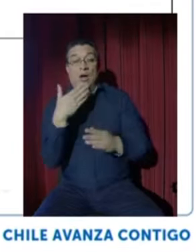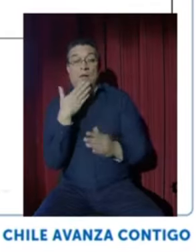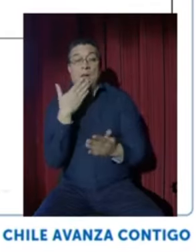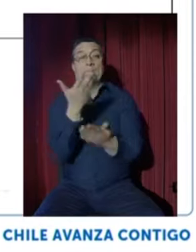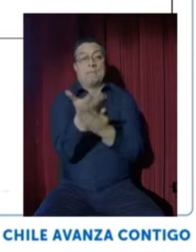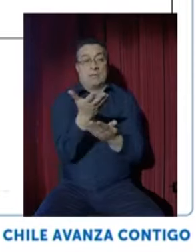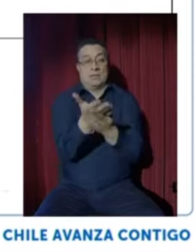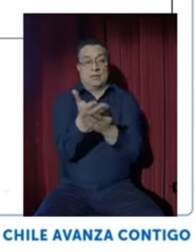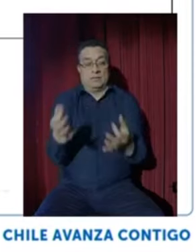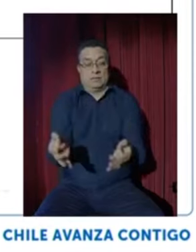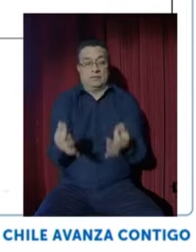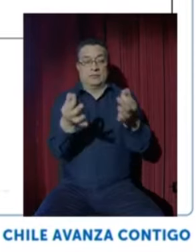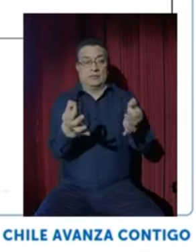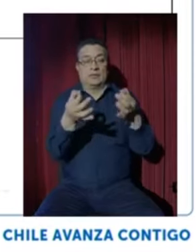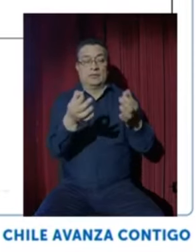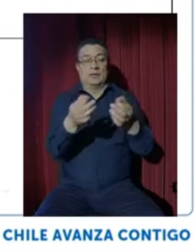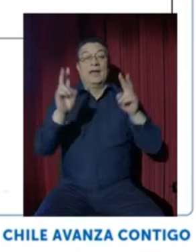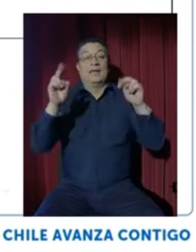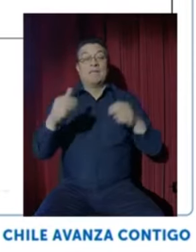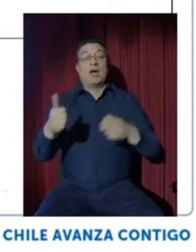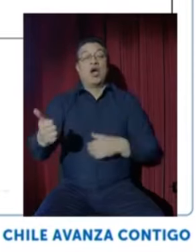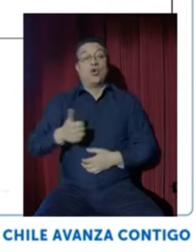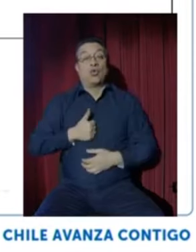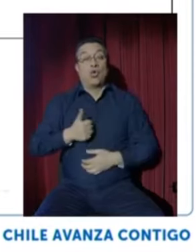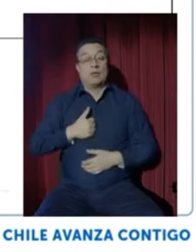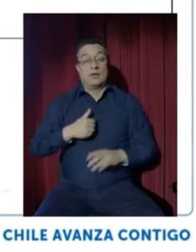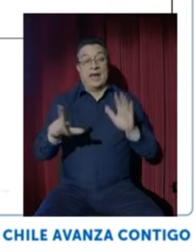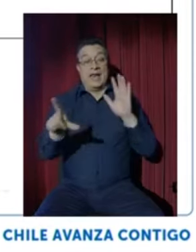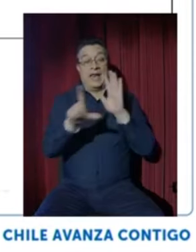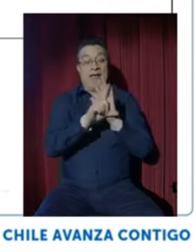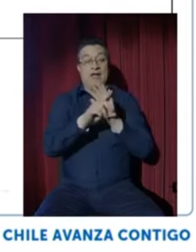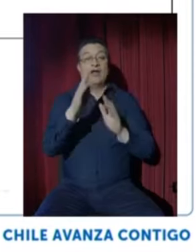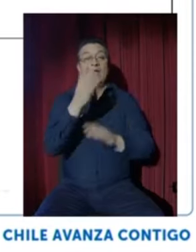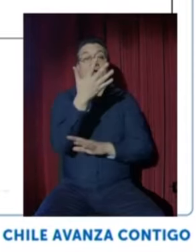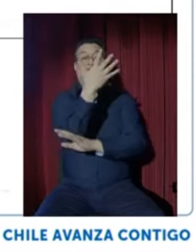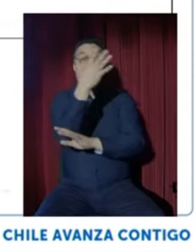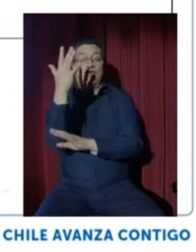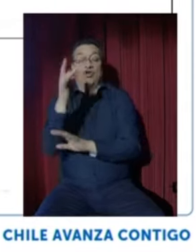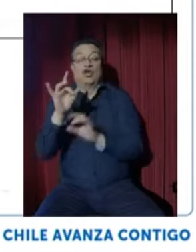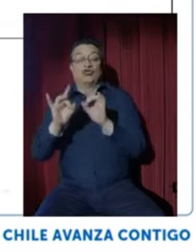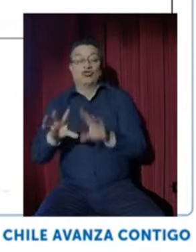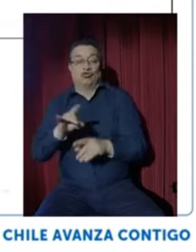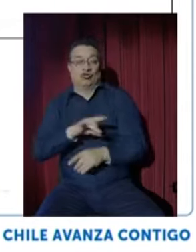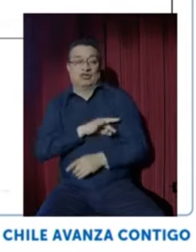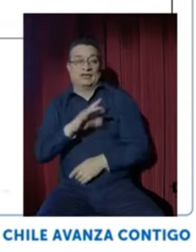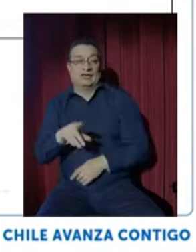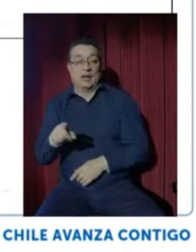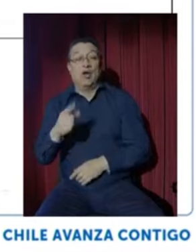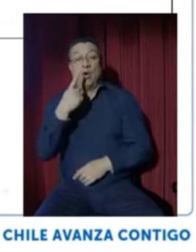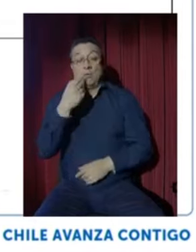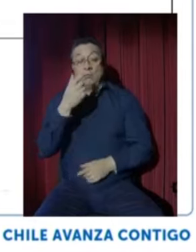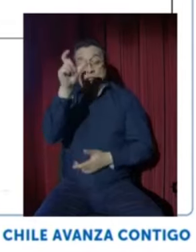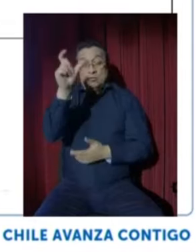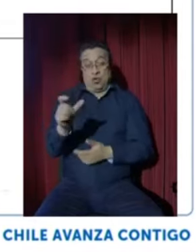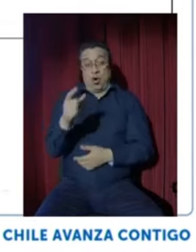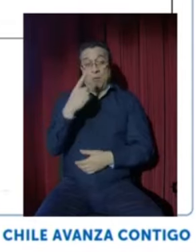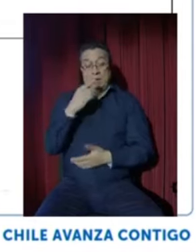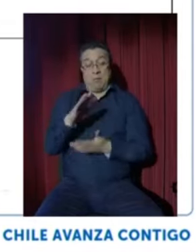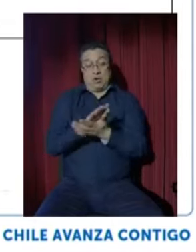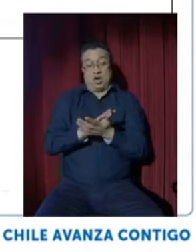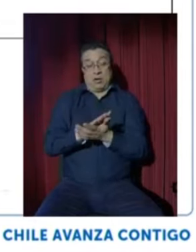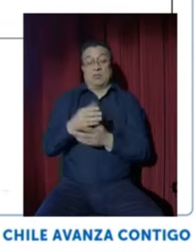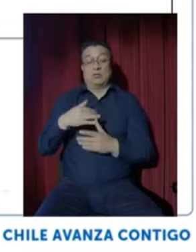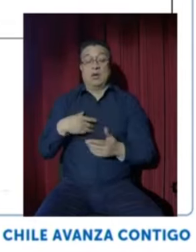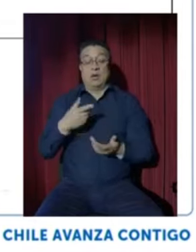e respecto al cumplimiento de la ley de bosqu Nativo esto significa que un propietario presenta planes de manejo y